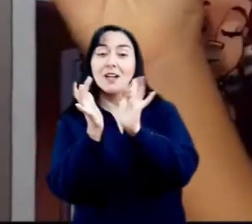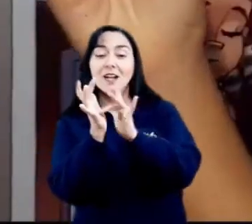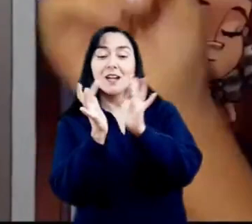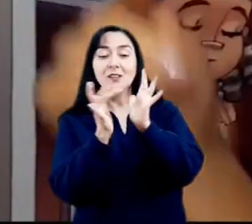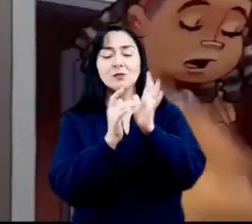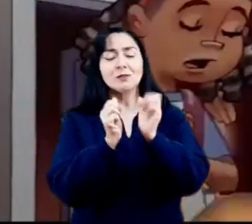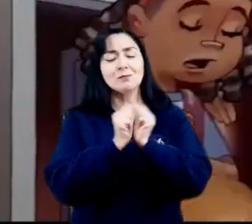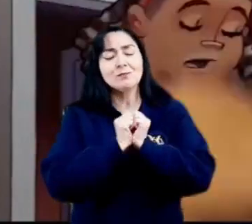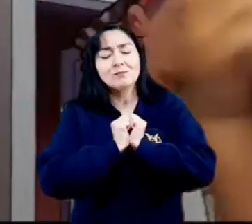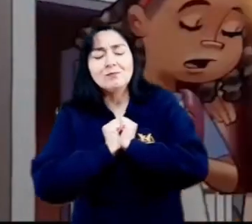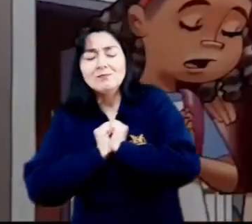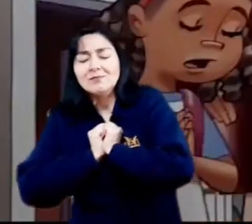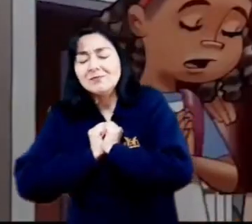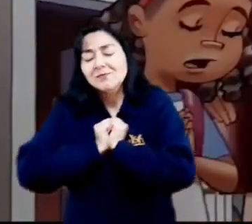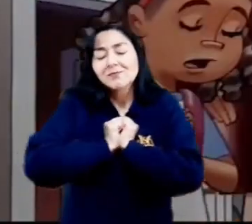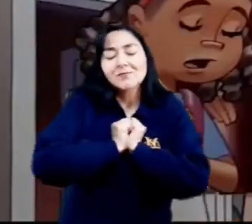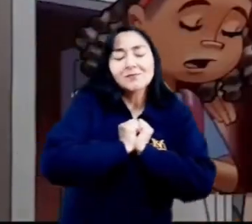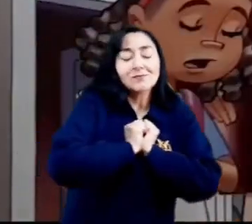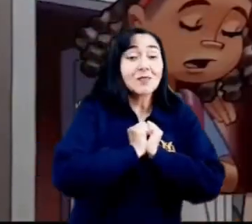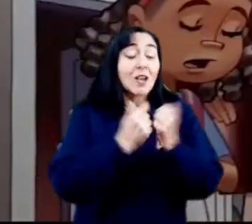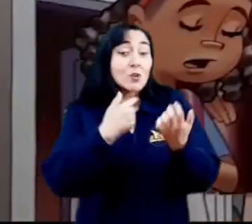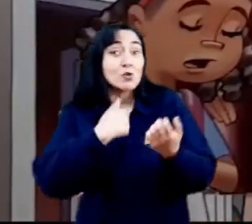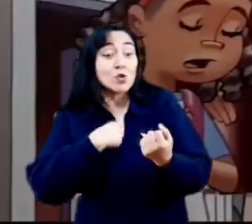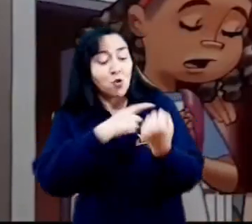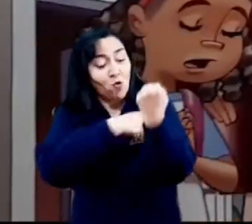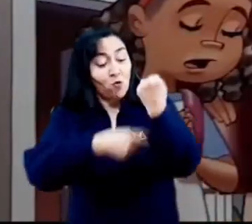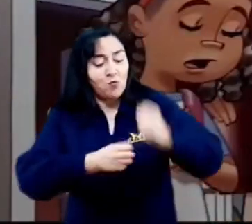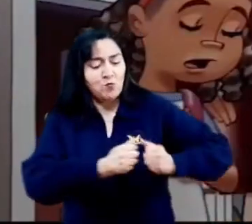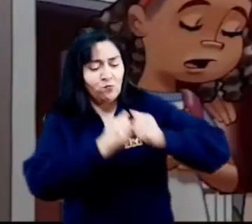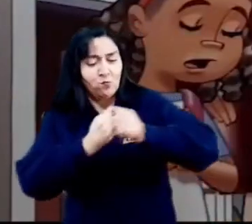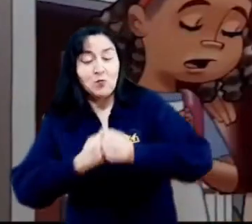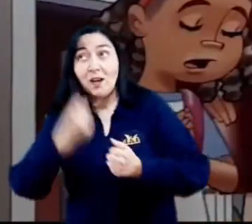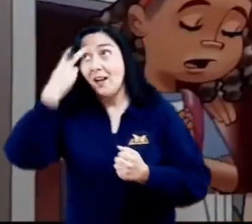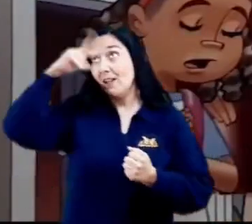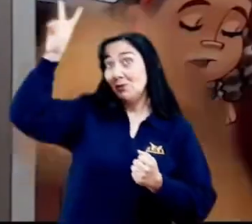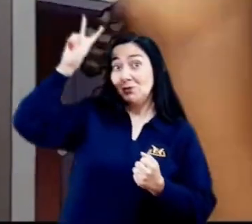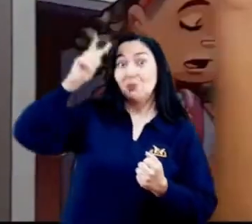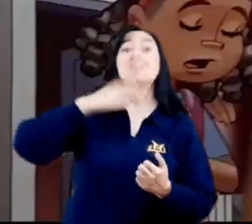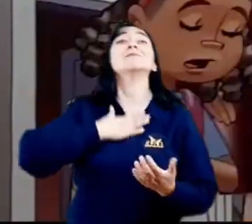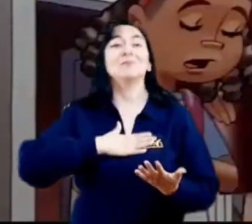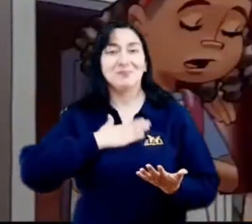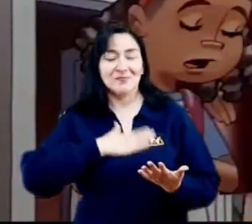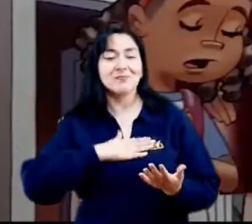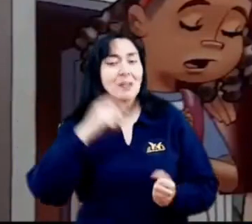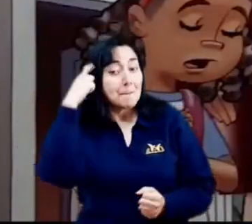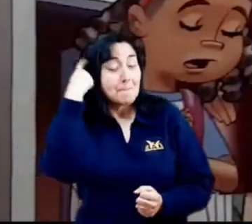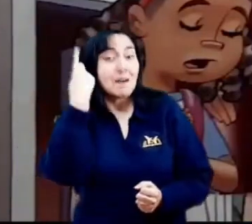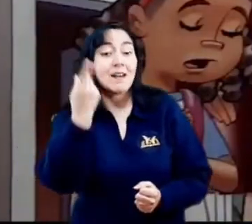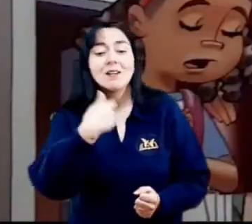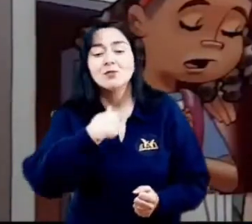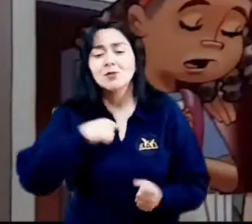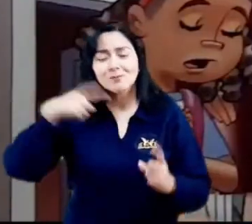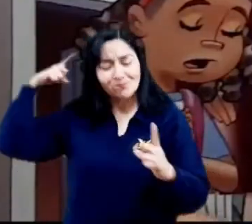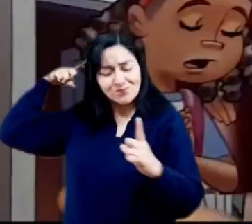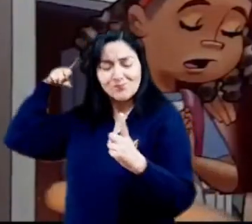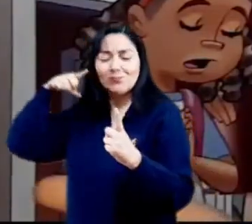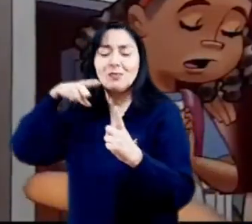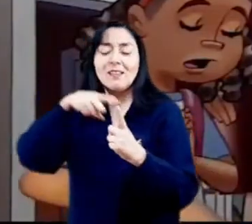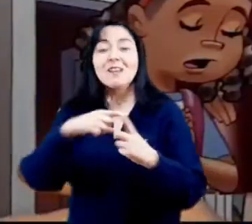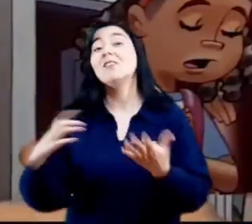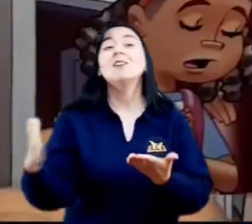Su fortaleza yo quiero en este reto total